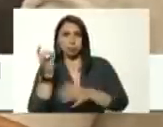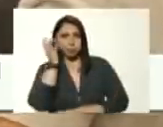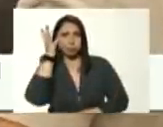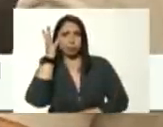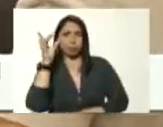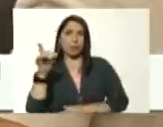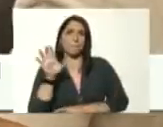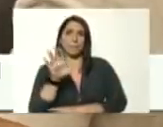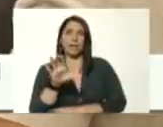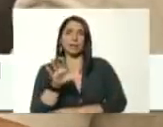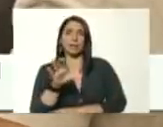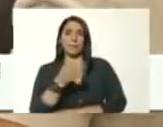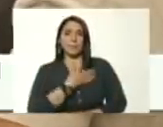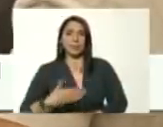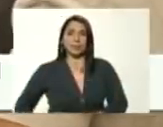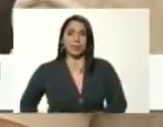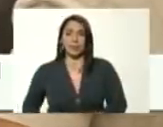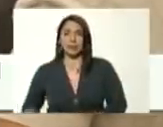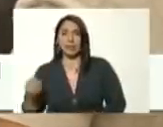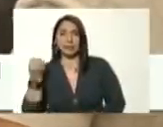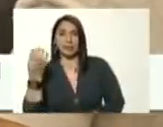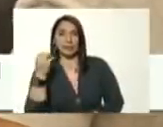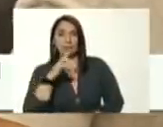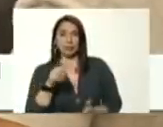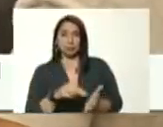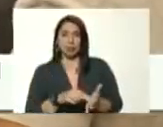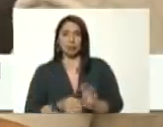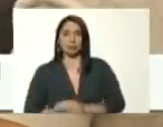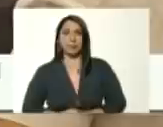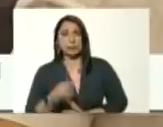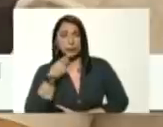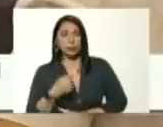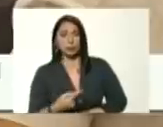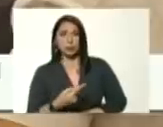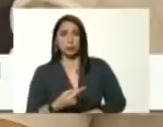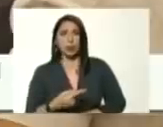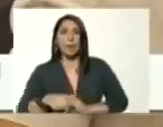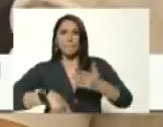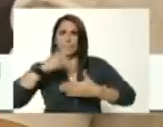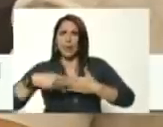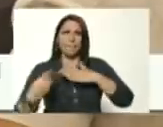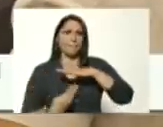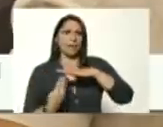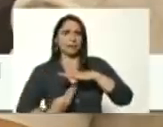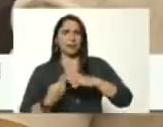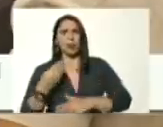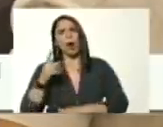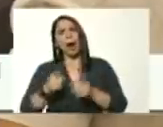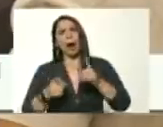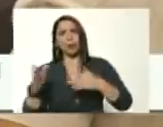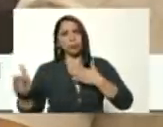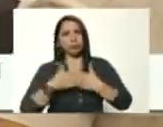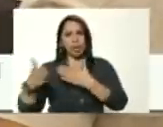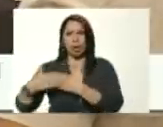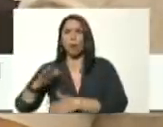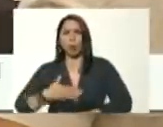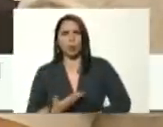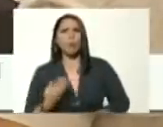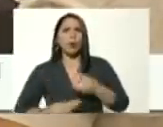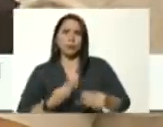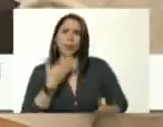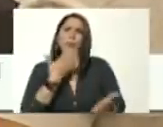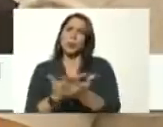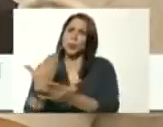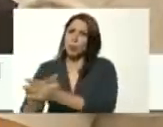presidente de la asamblea ayer es un plan básico o sea no está cerrado no es algo que está completamente cerrado podemos hacer propuestas podemos